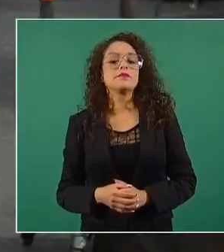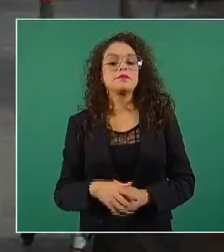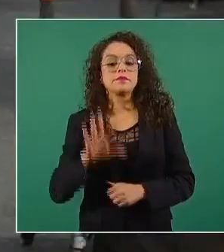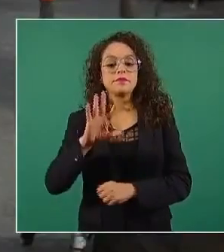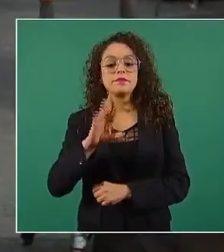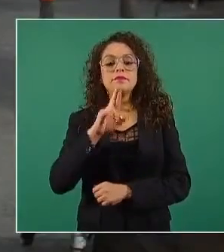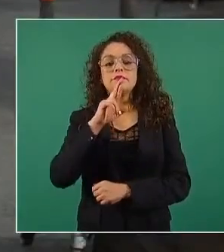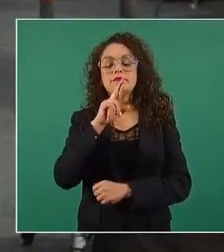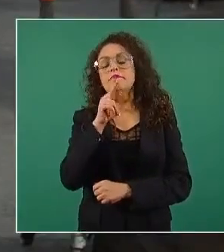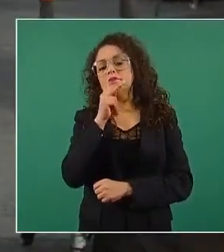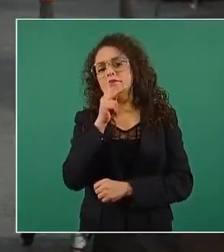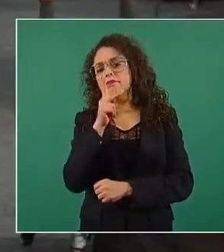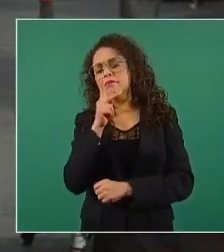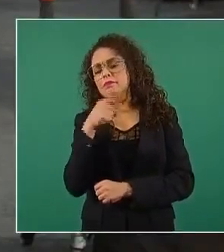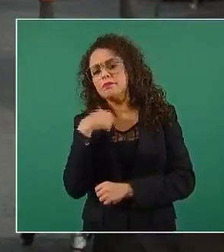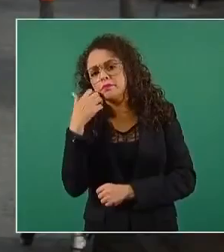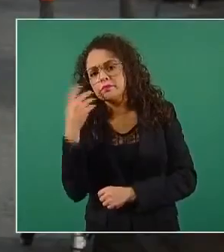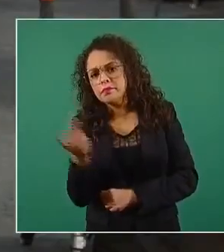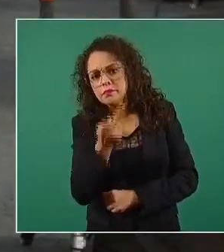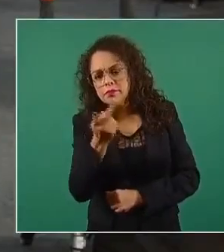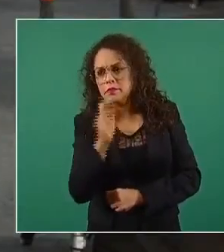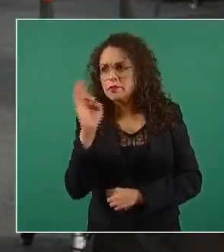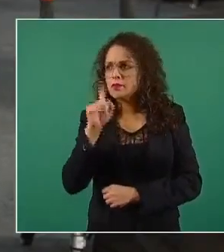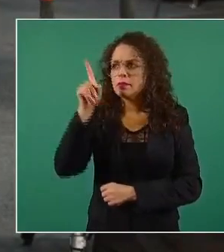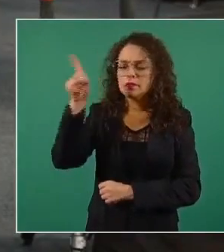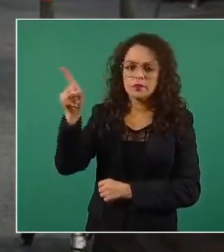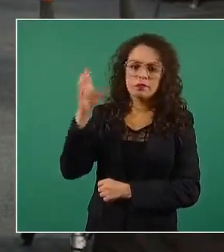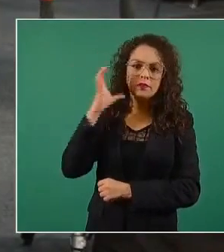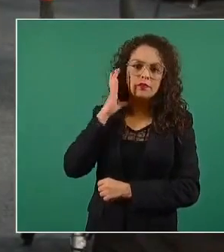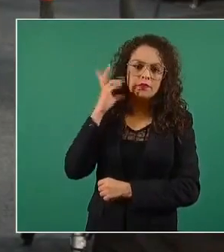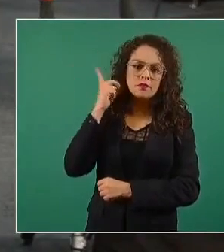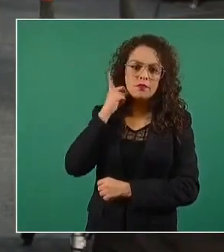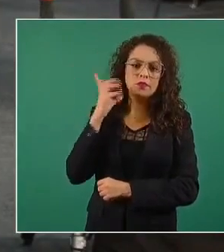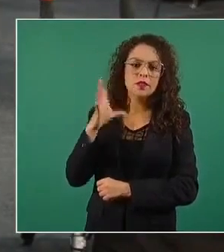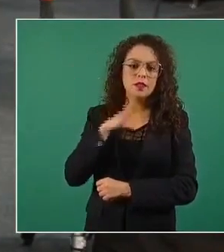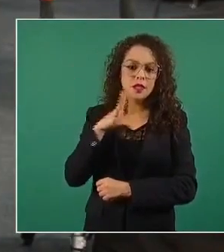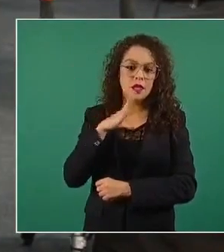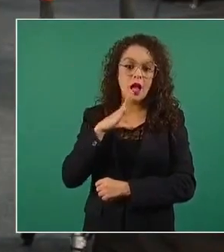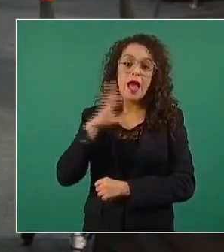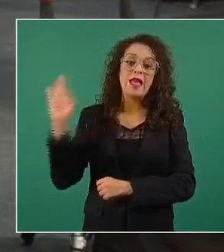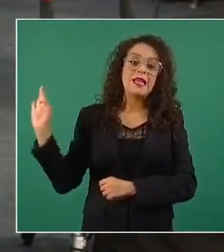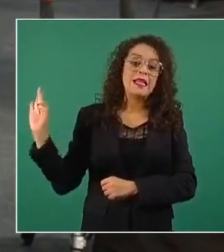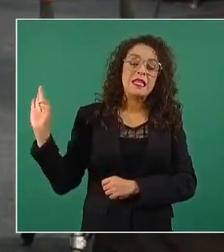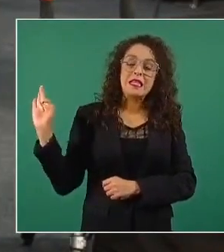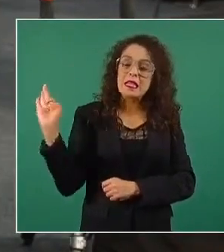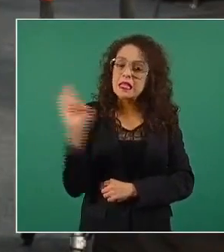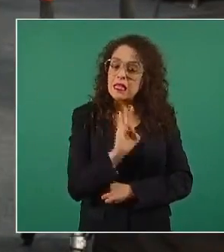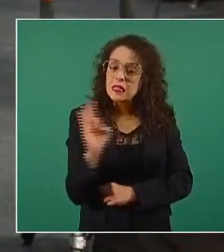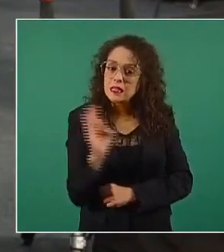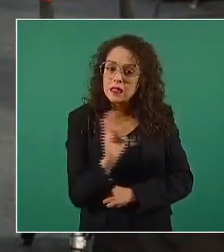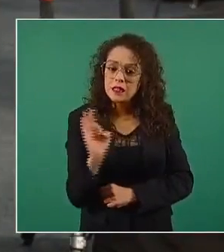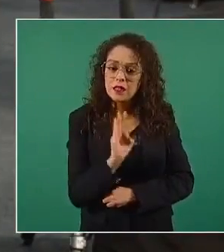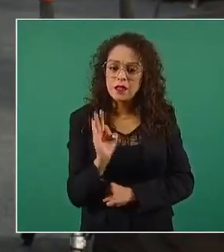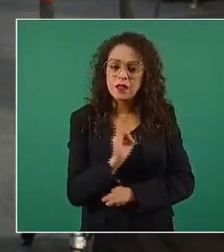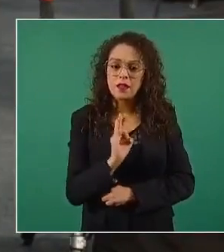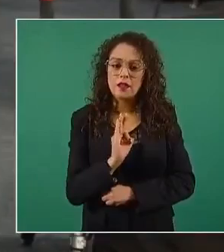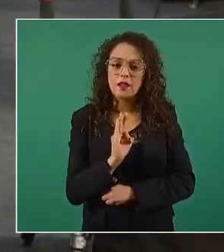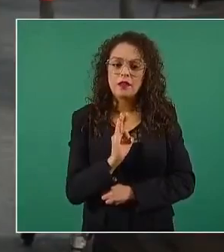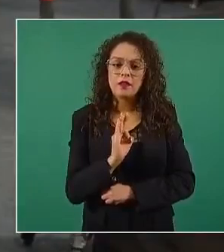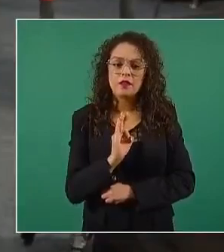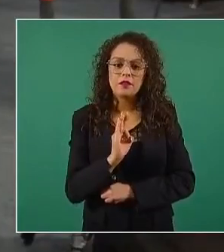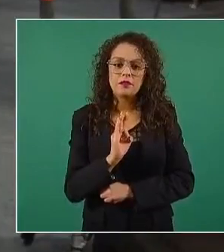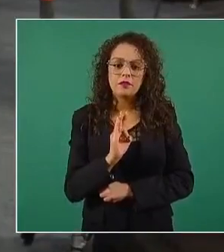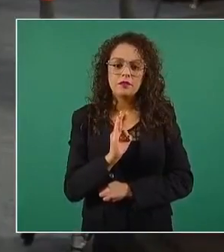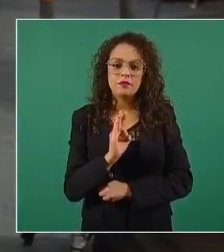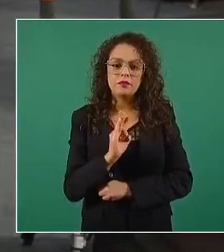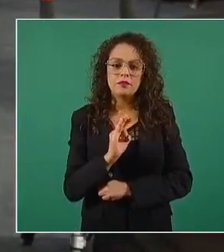de Diputados para garantizar justamente que, en dado caso, en el supuesto de que no hubiera la